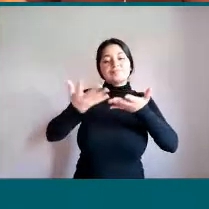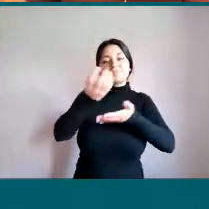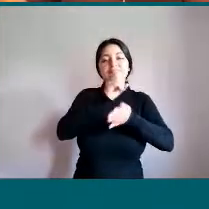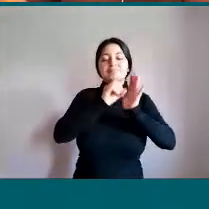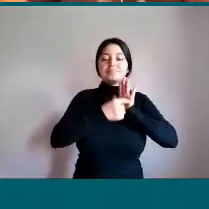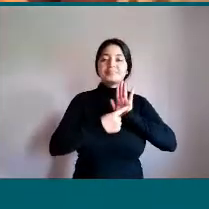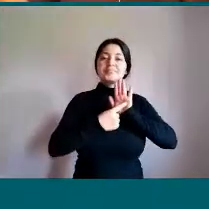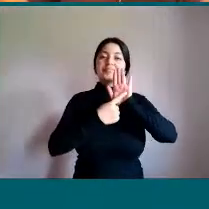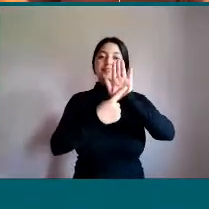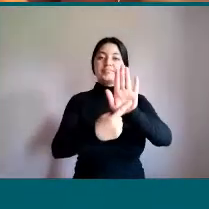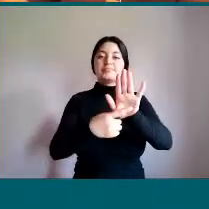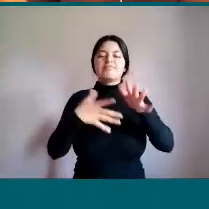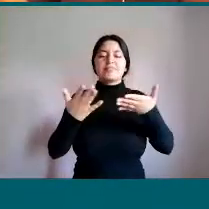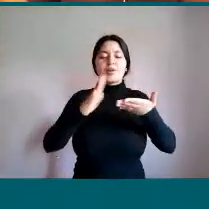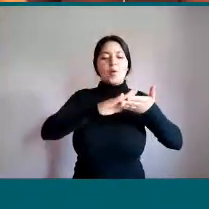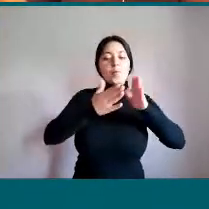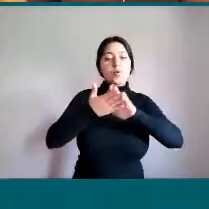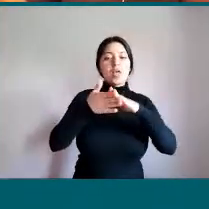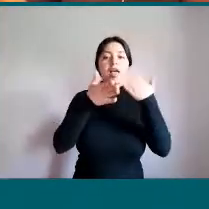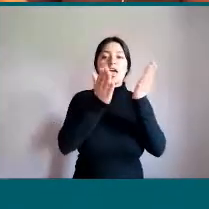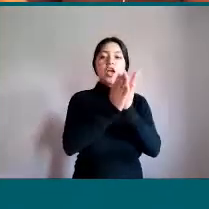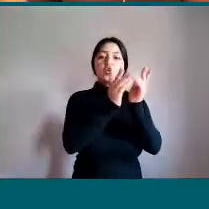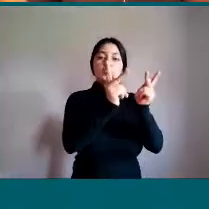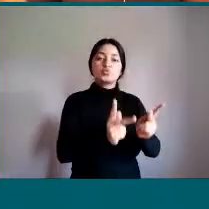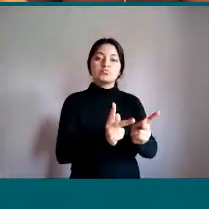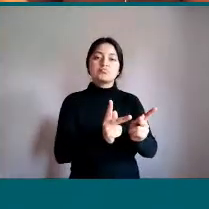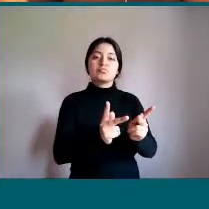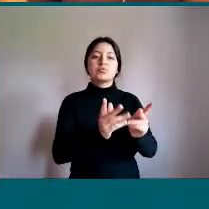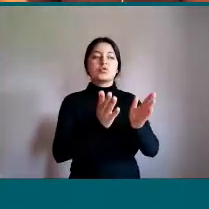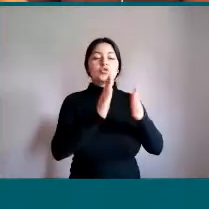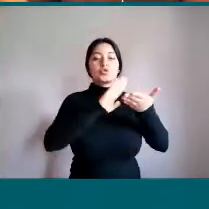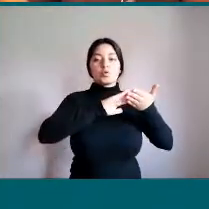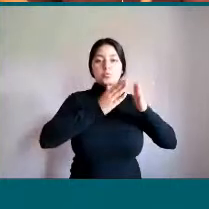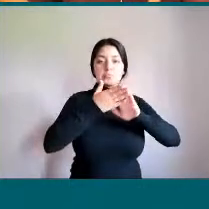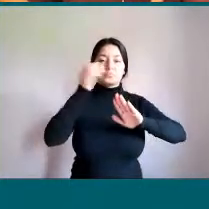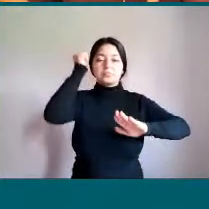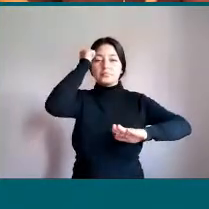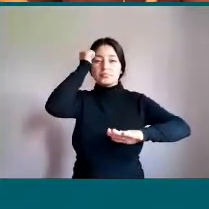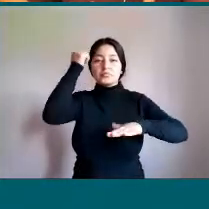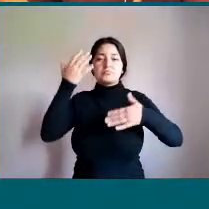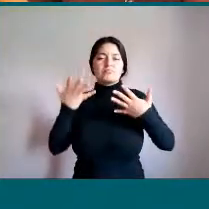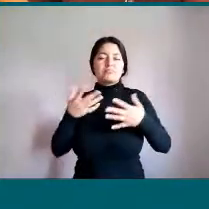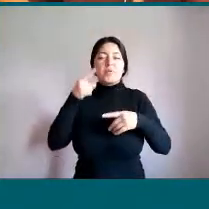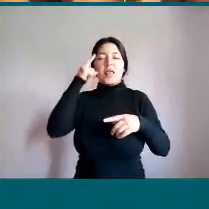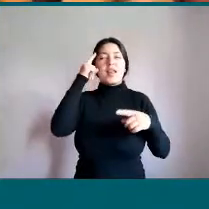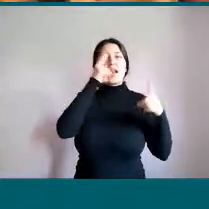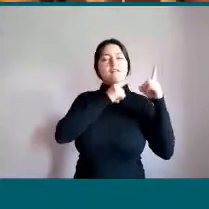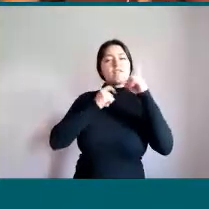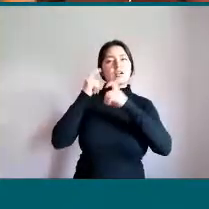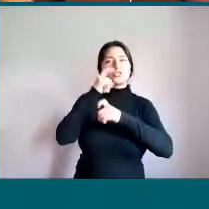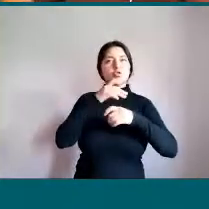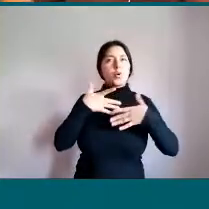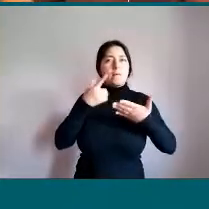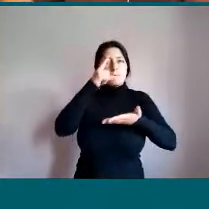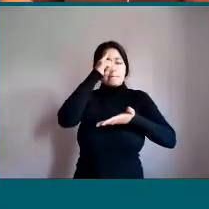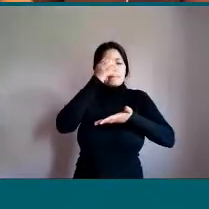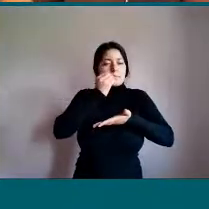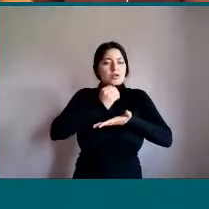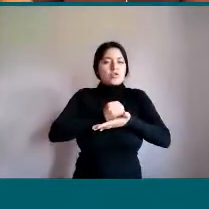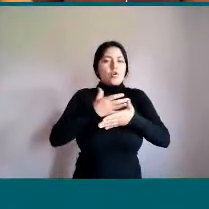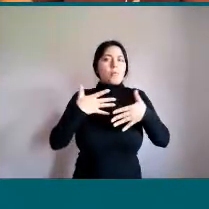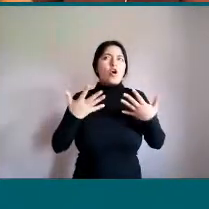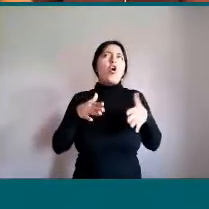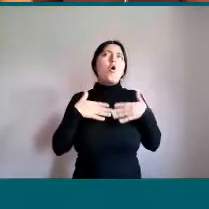educativa hispanohablante de la otra parte del mundo para mí, es una reflexión, al fin y al cabo, sobre lo que supone un cambio